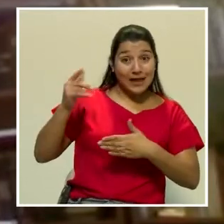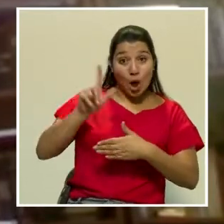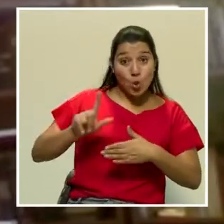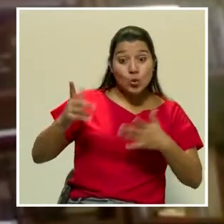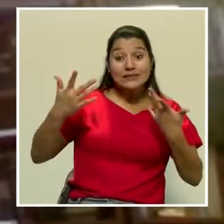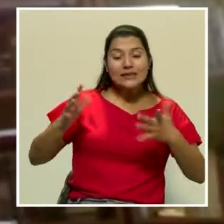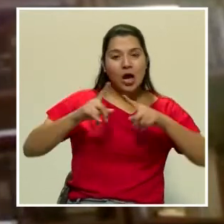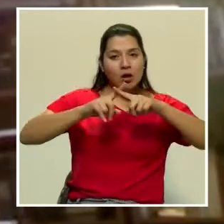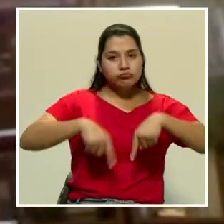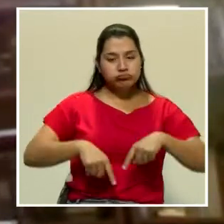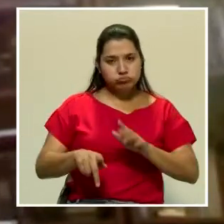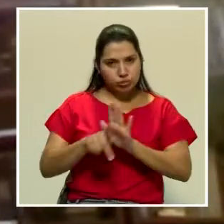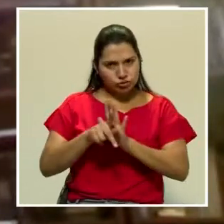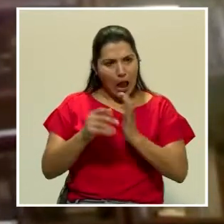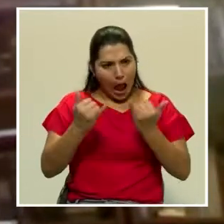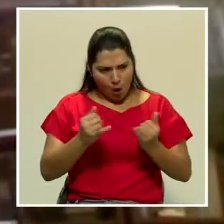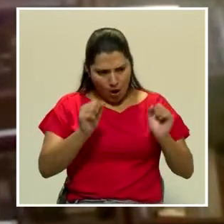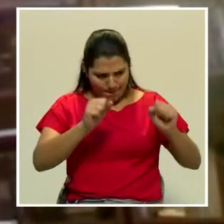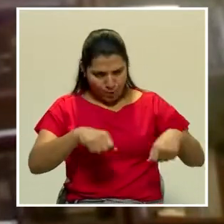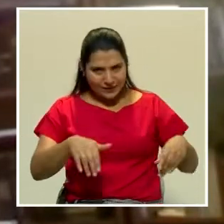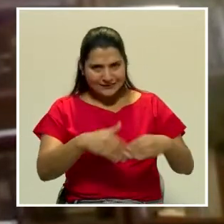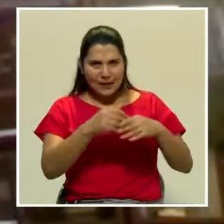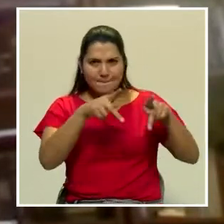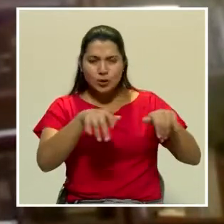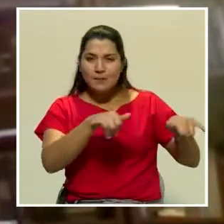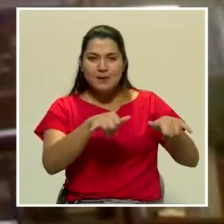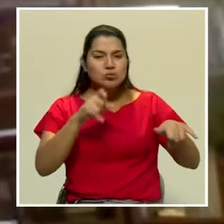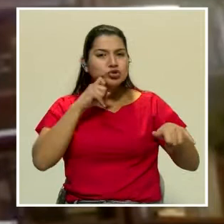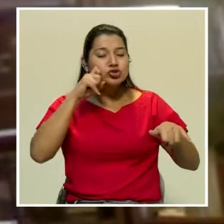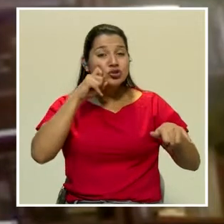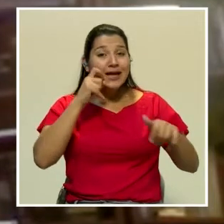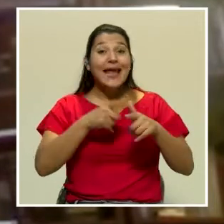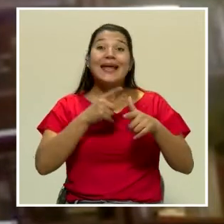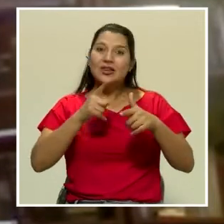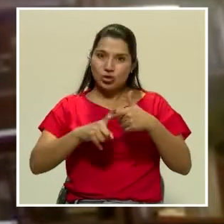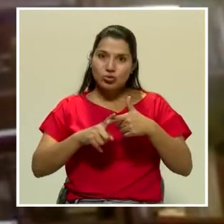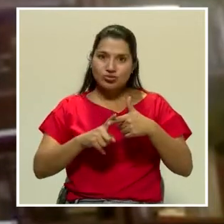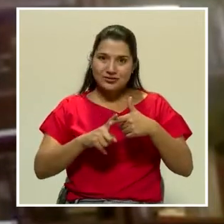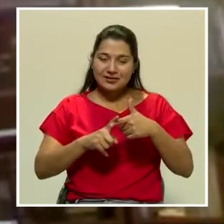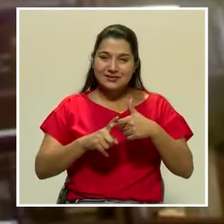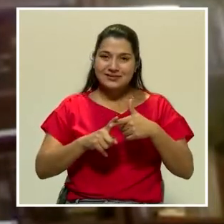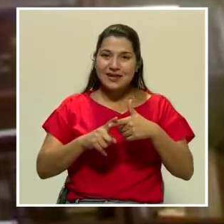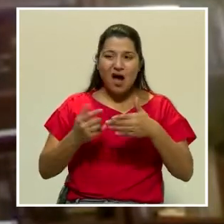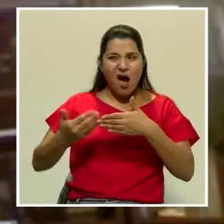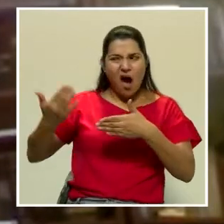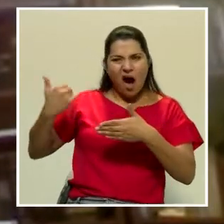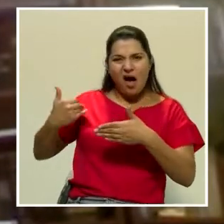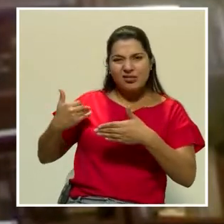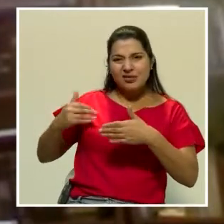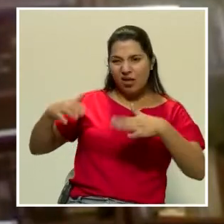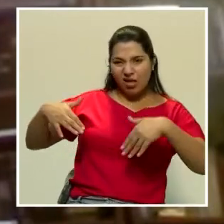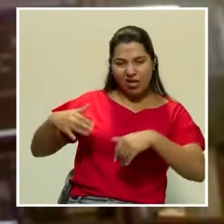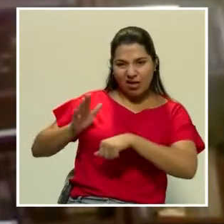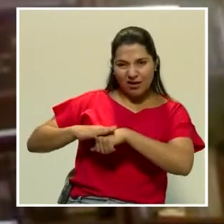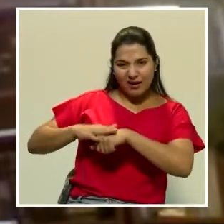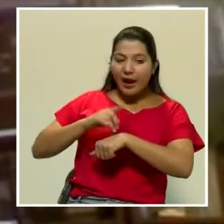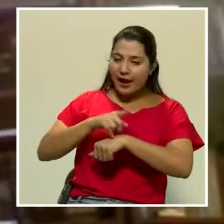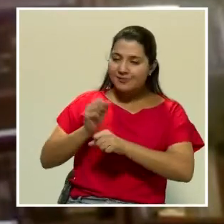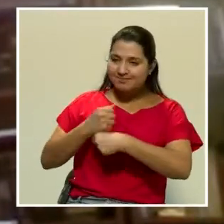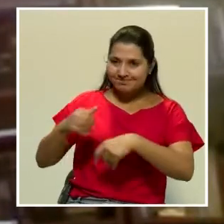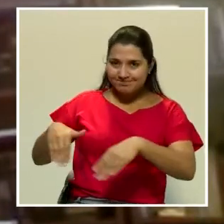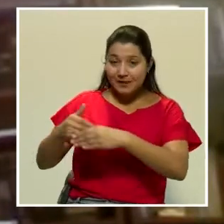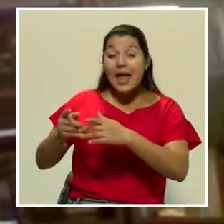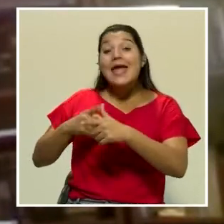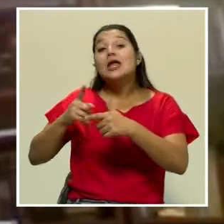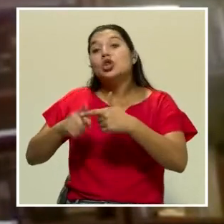proceso se dictó una sentencia, se sancionó al licenciado Castillo y lo que sí resulta